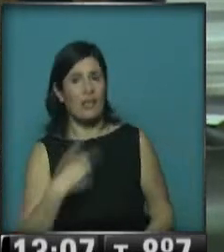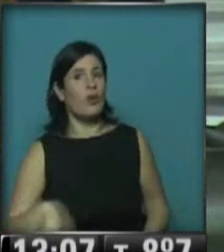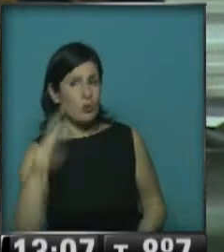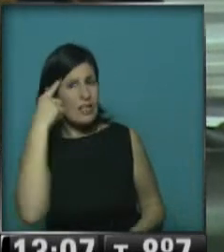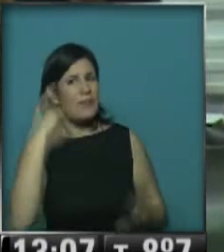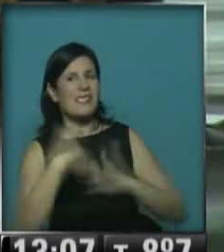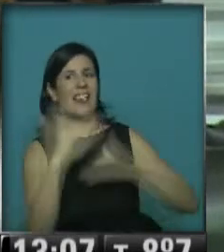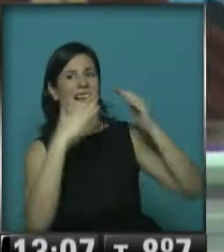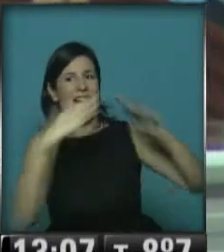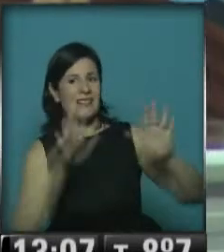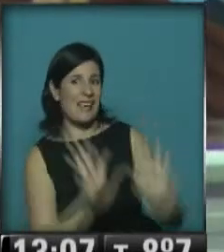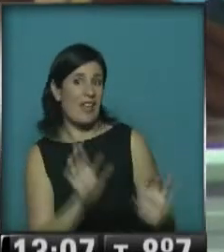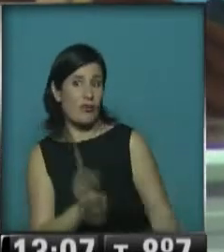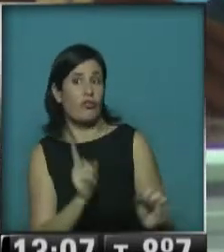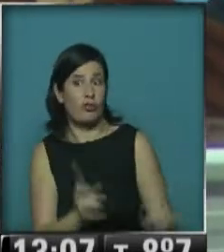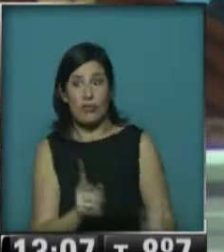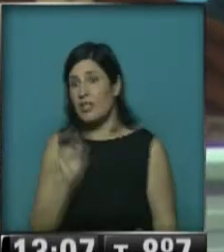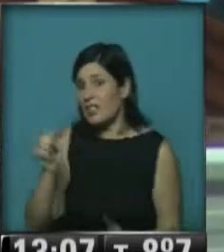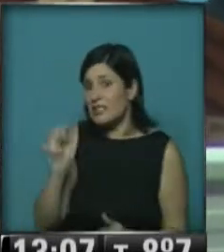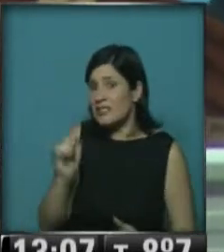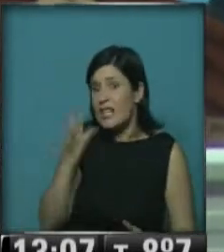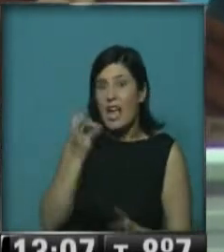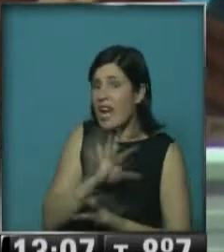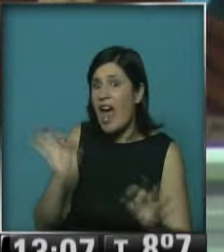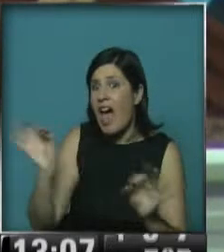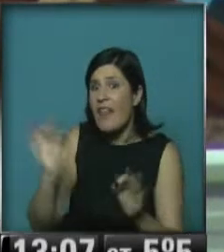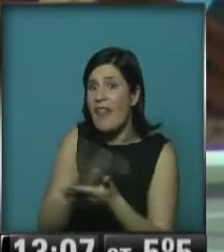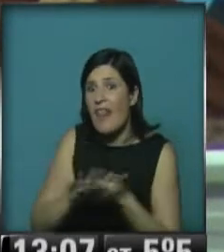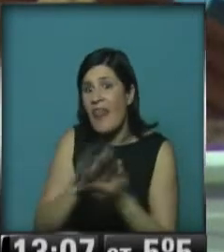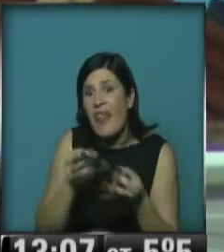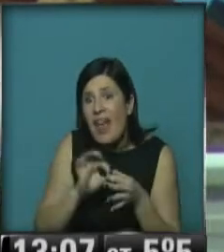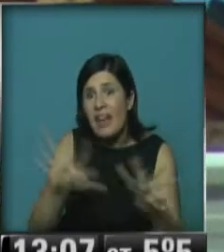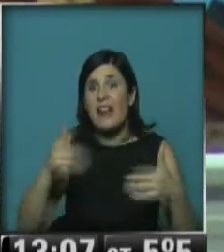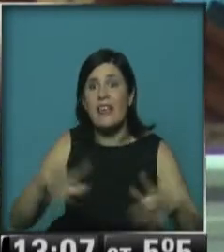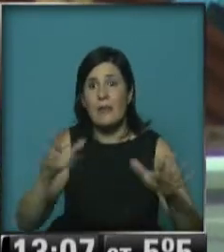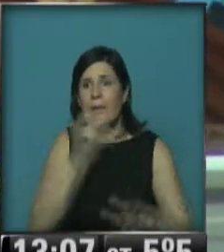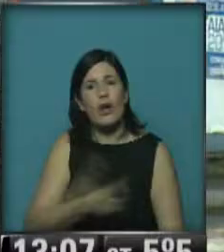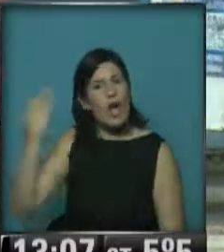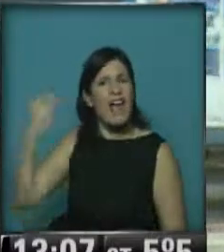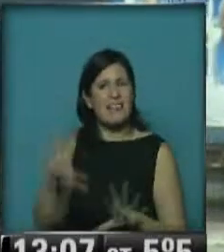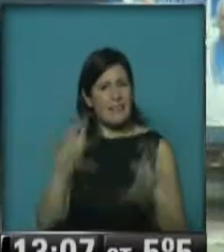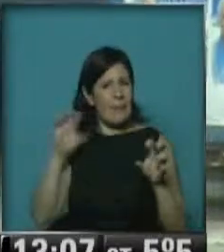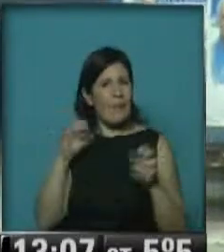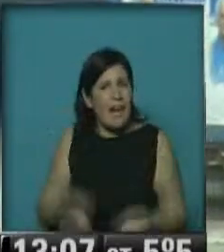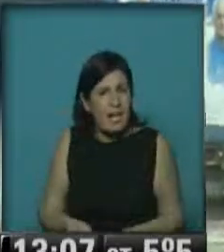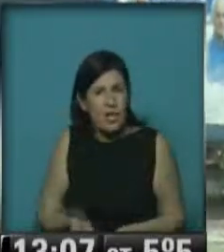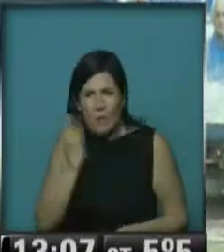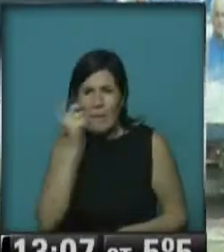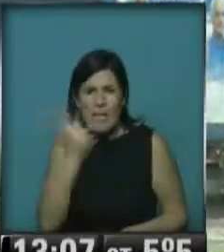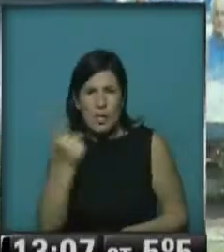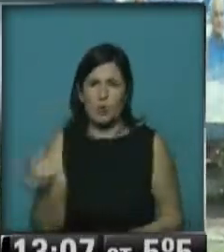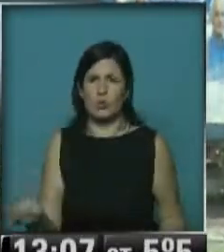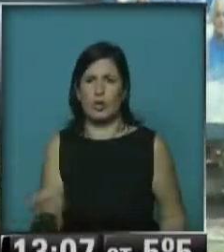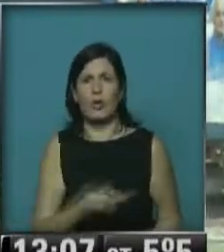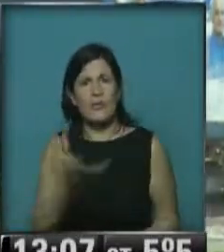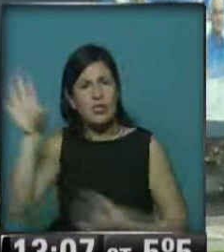ladrillo ya se quedaban para siempre? Y sí, nadie hizo nada. Hubieran sacado a la gente antes. ¿Para qué esperaron a traer, pobre la gente,